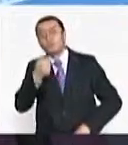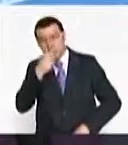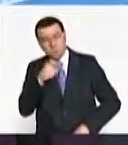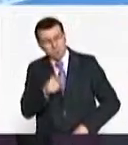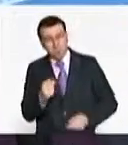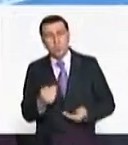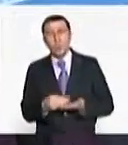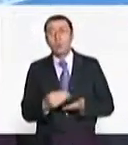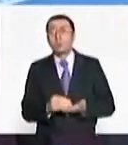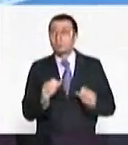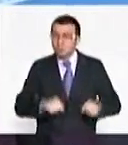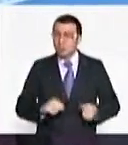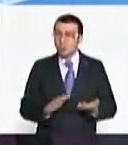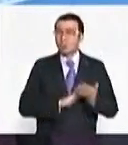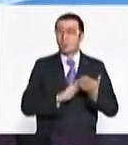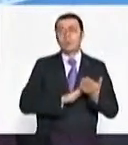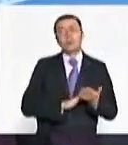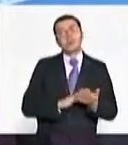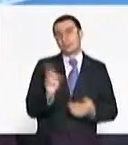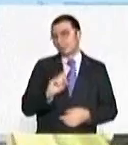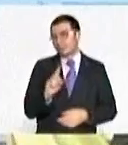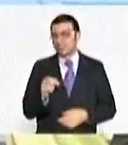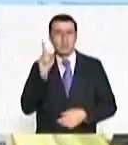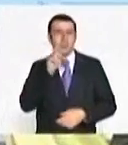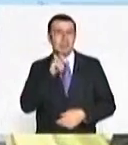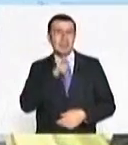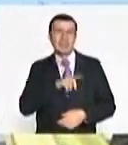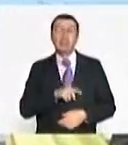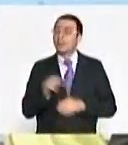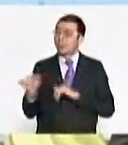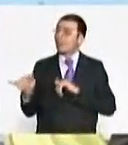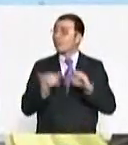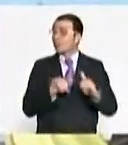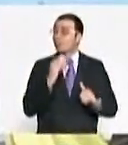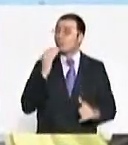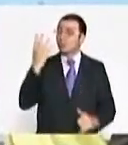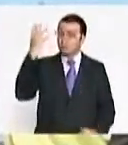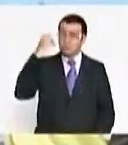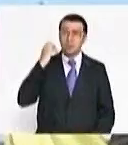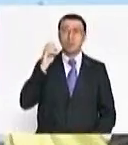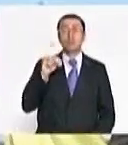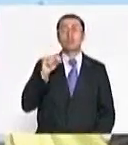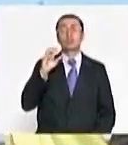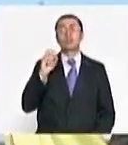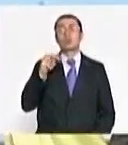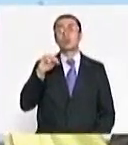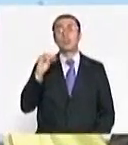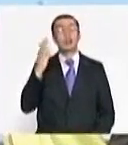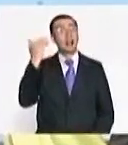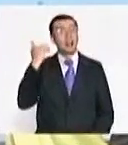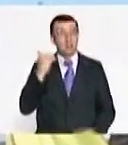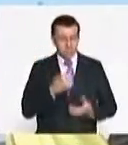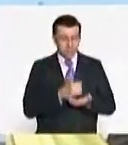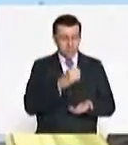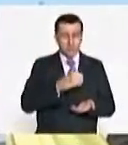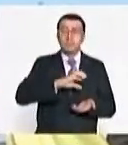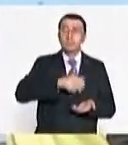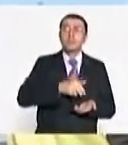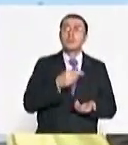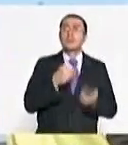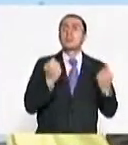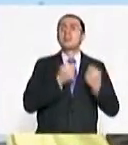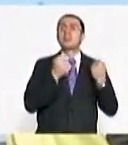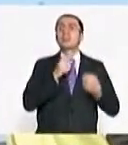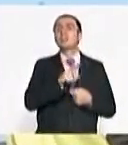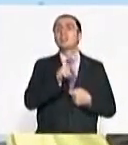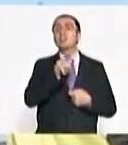eso fue un tiempo de la moda. ¿Qué fue lo que pasó con el Noni, ¿no? Exactamente. Un frasco de Noni llegó a valer 170 mil pesos, que porque todo lo